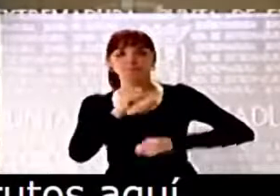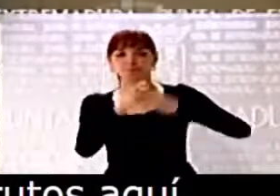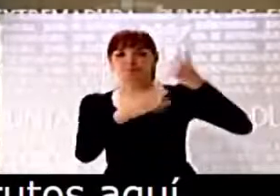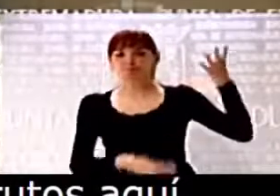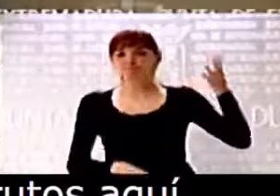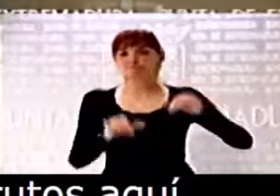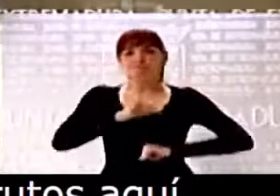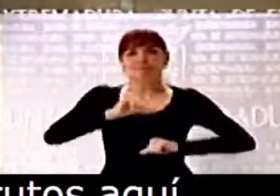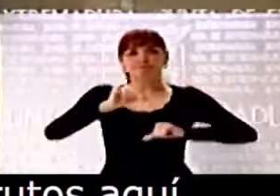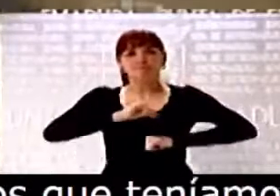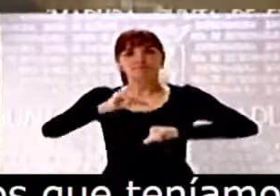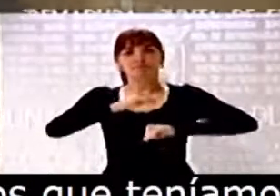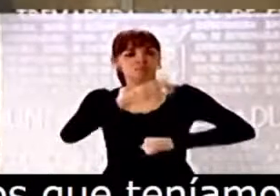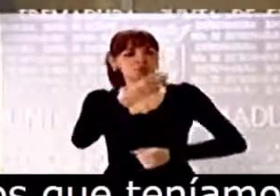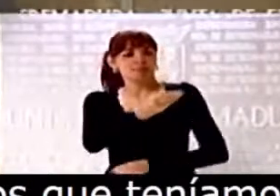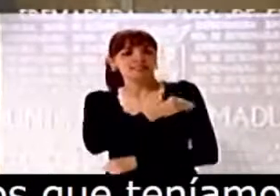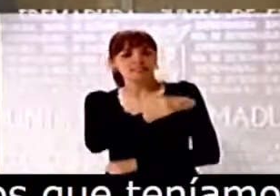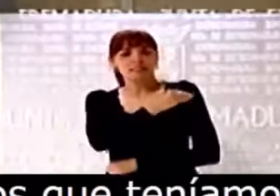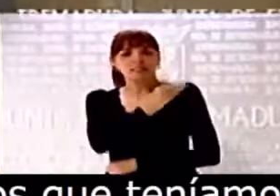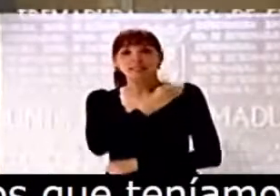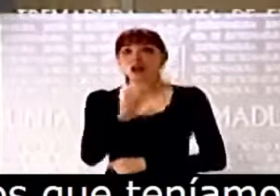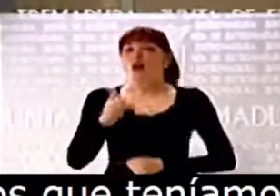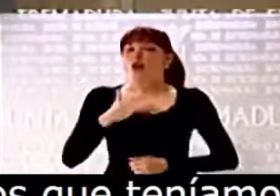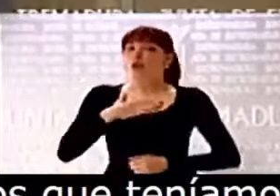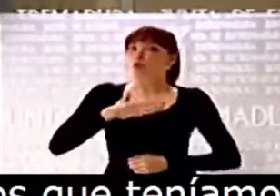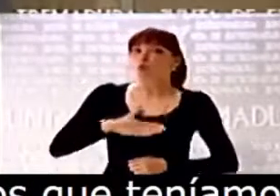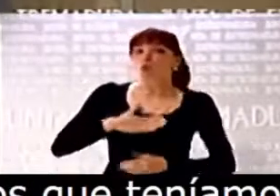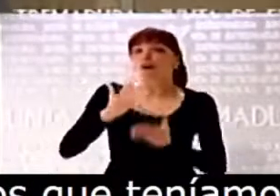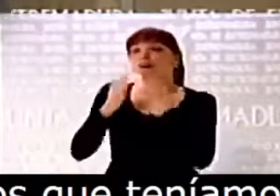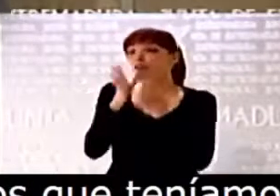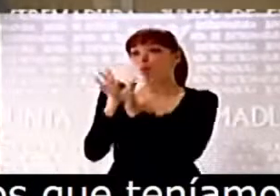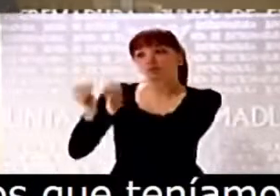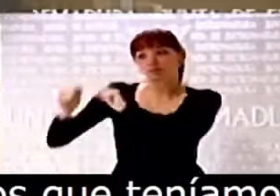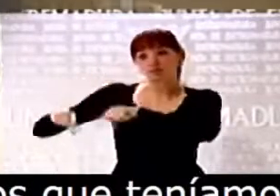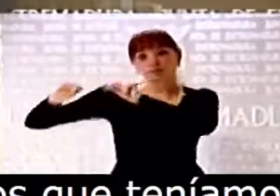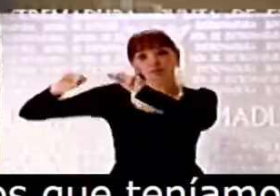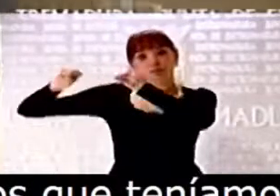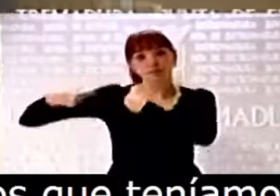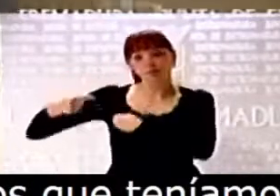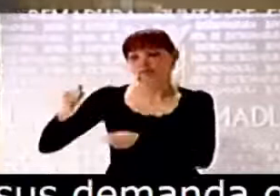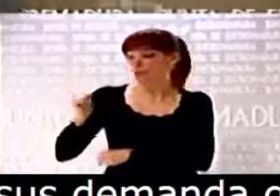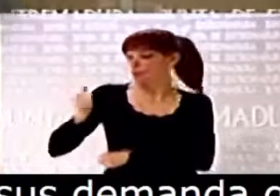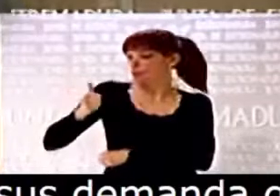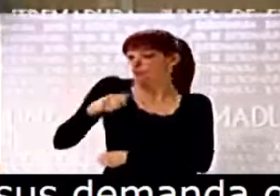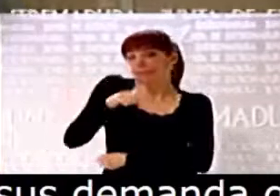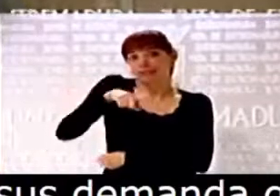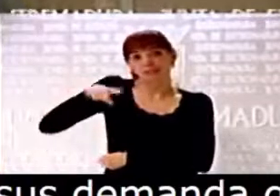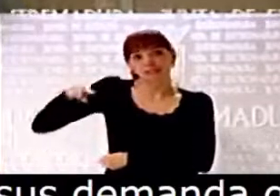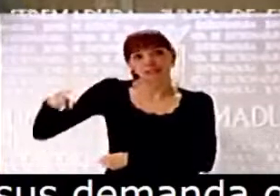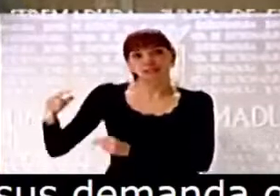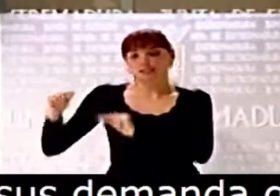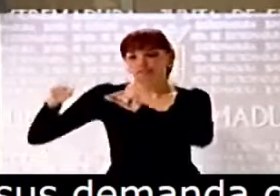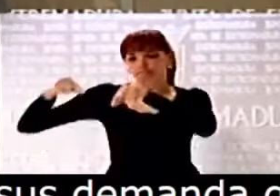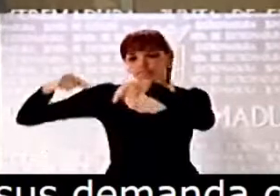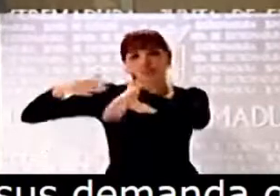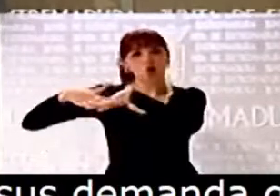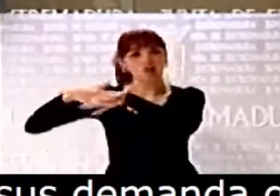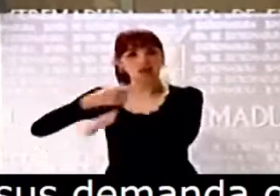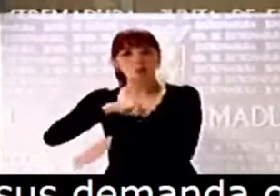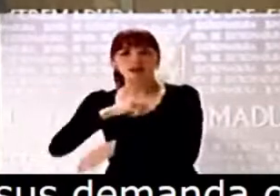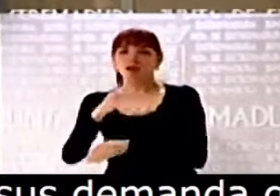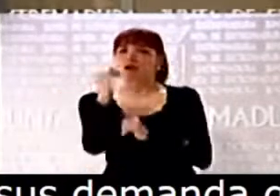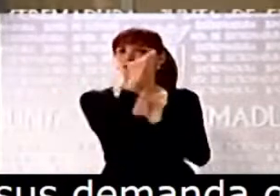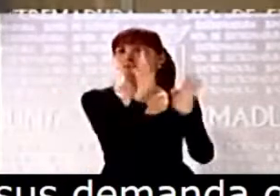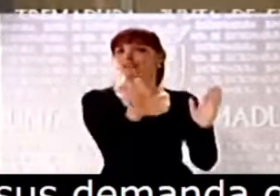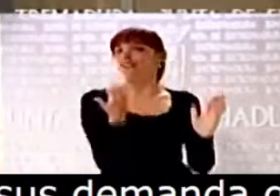para sus demandas, que ahora, gracias a estos acuerdos que estamos firmando a lo largo de los últimos meses con el Gobierno de España, va a ser una